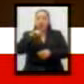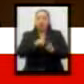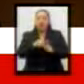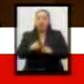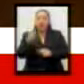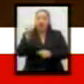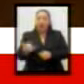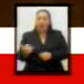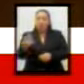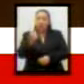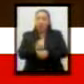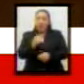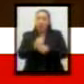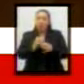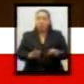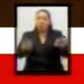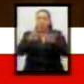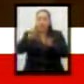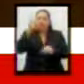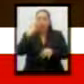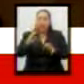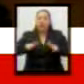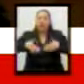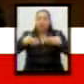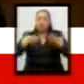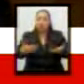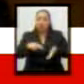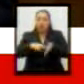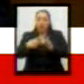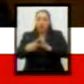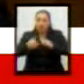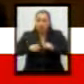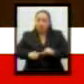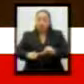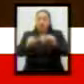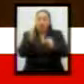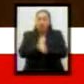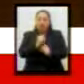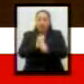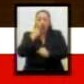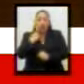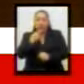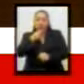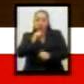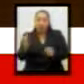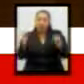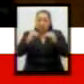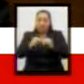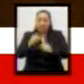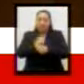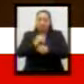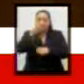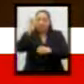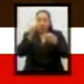muy importante para que se puedan continuar dando la incorporación de género en los presupuestos. Les traigo también